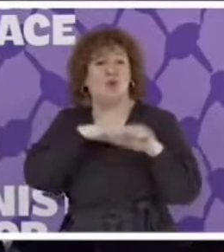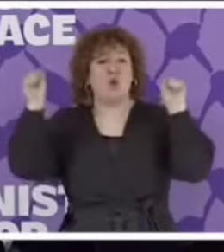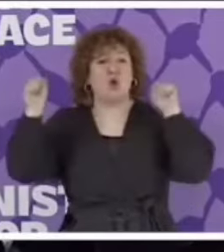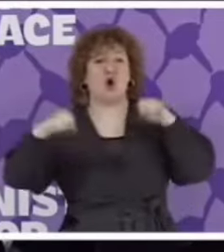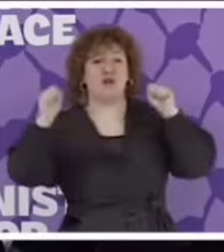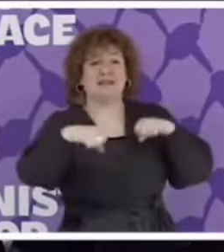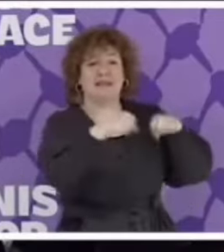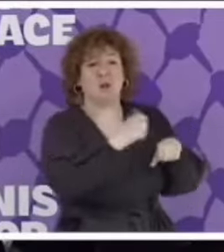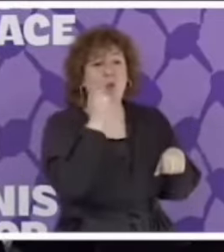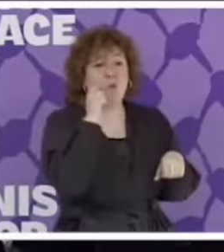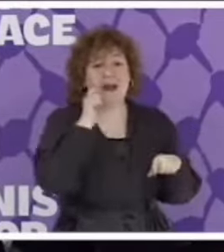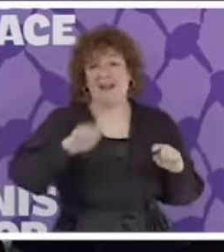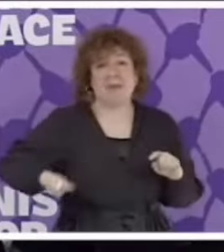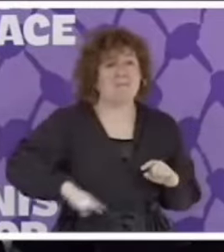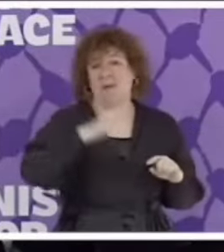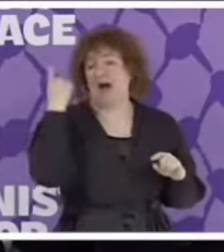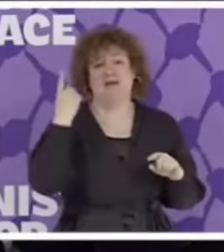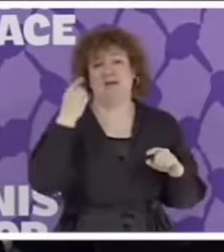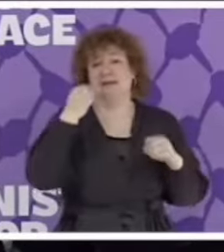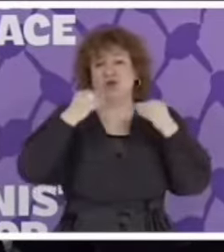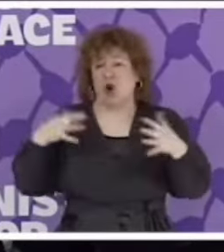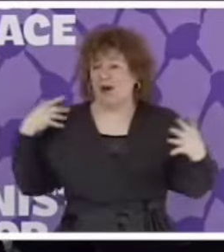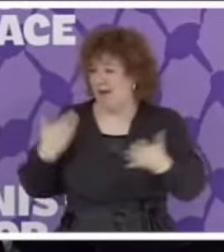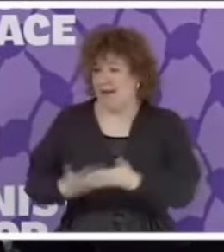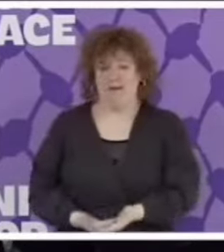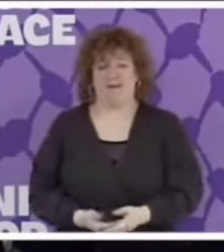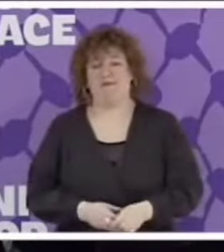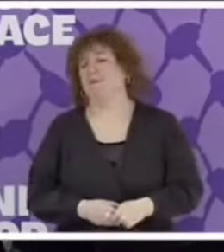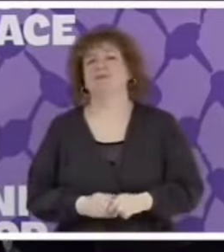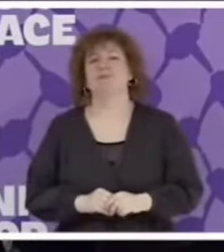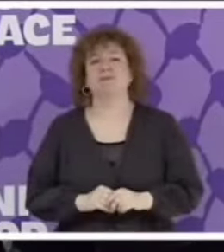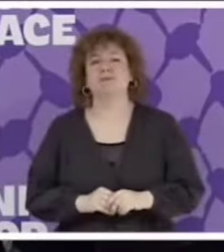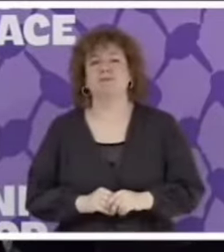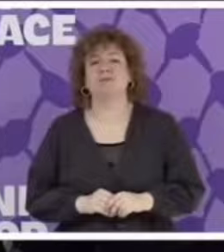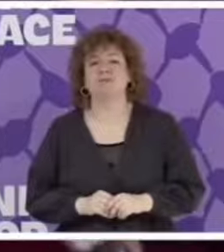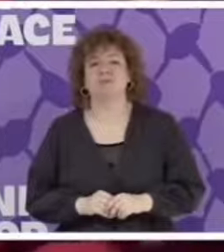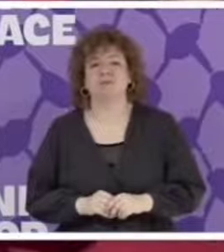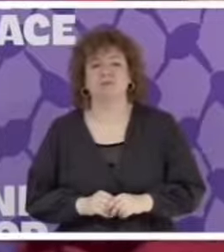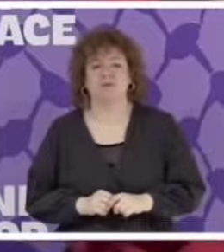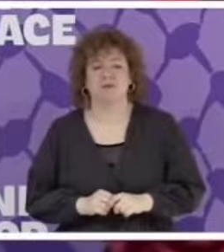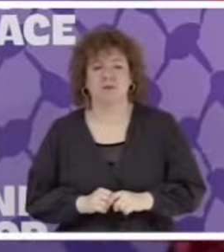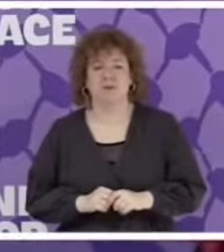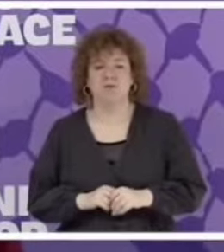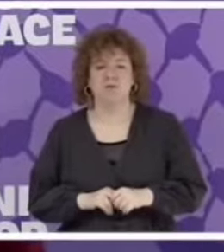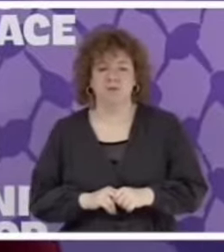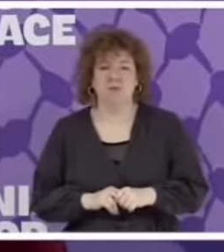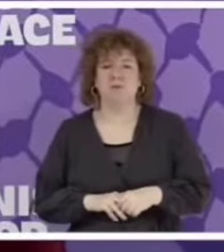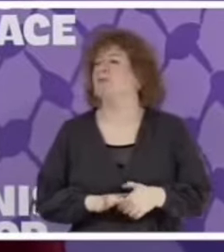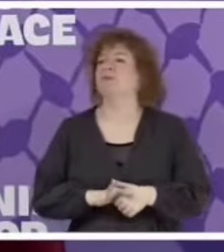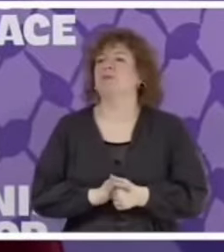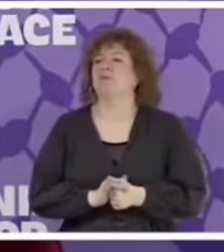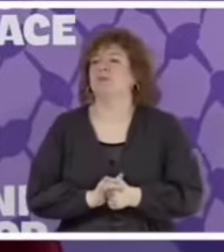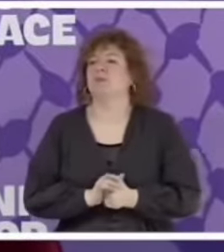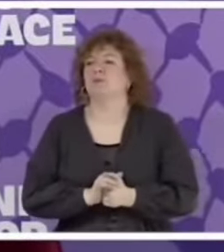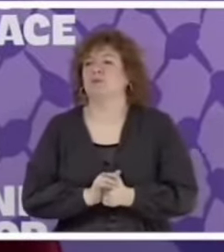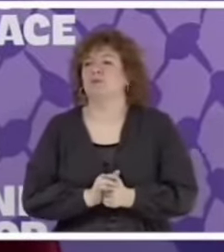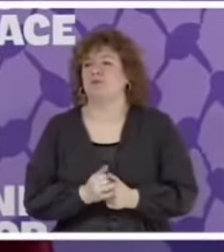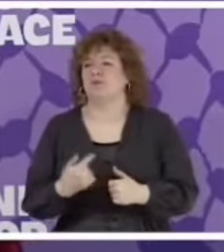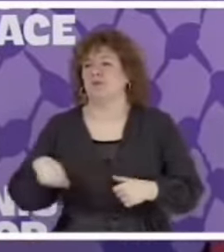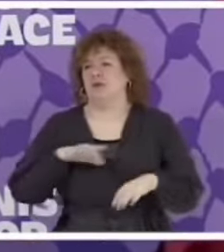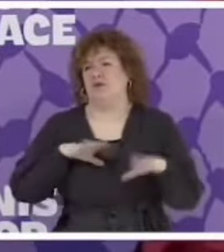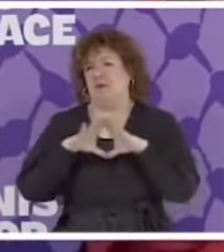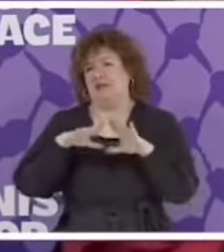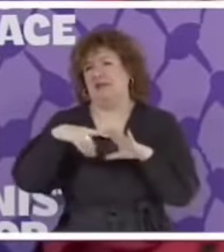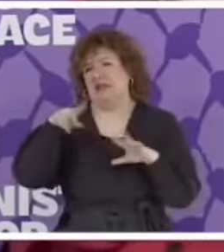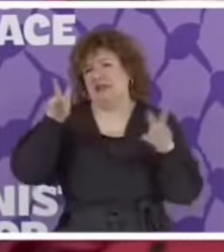al que ha llegado la humanidad en toda su historia, compañeras. Y de eso sabemos mucho las